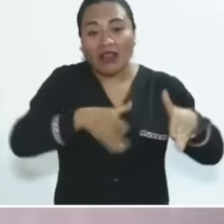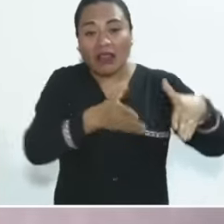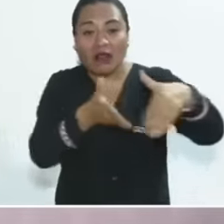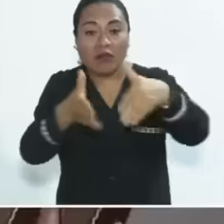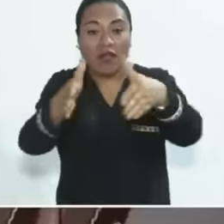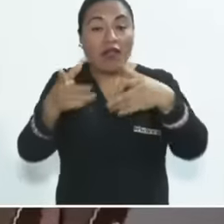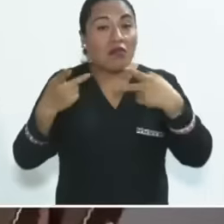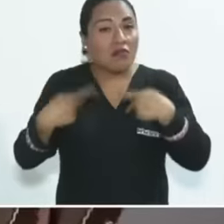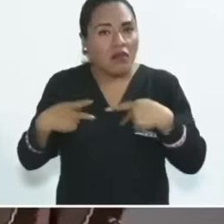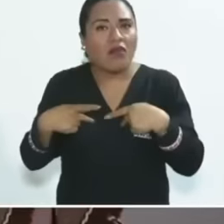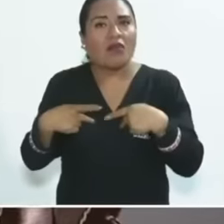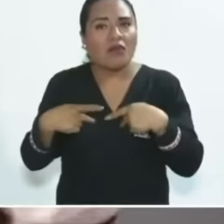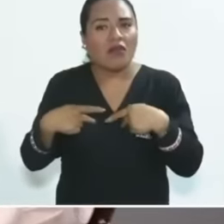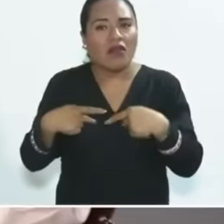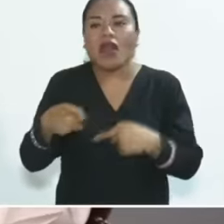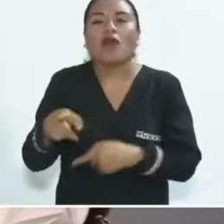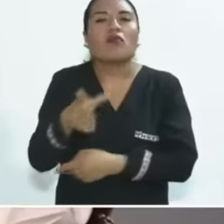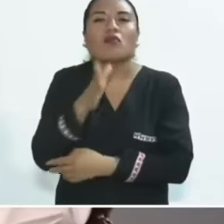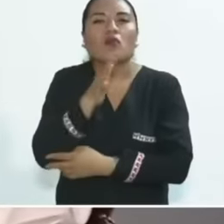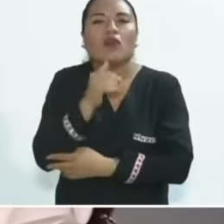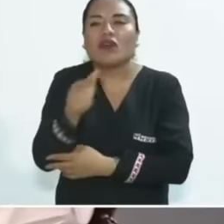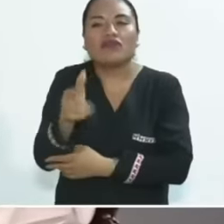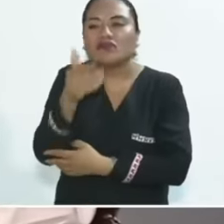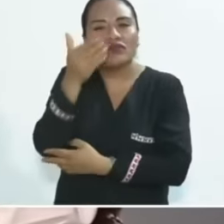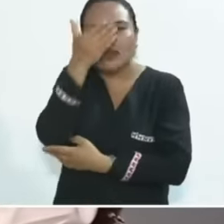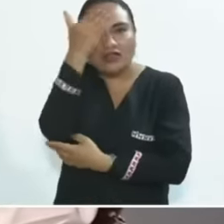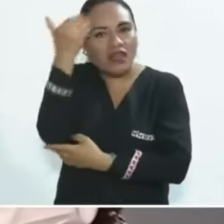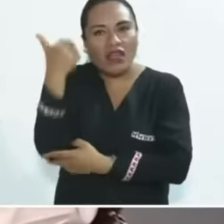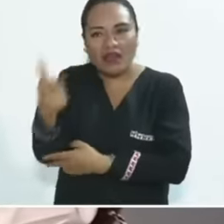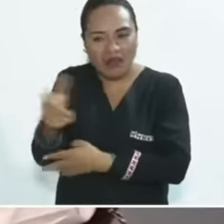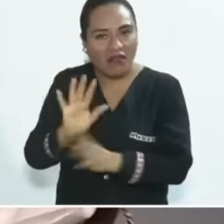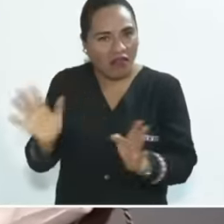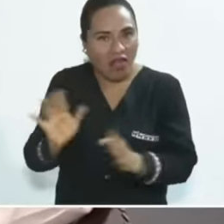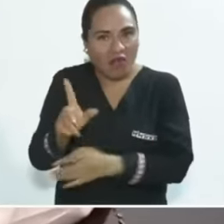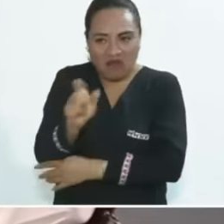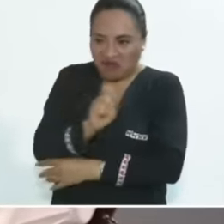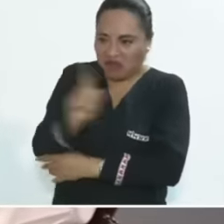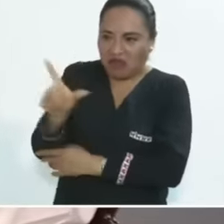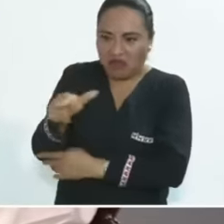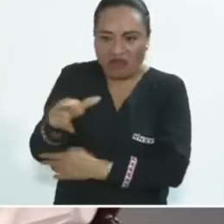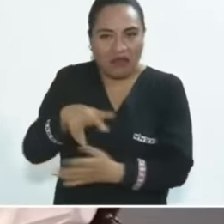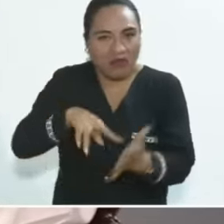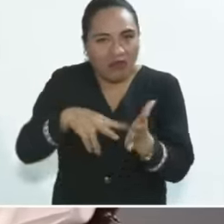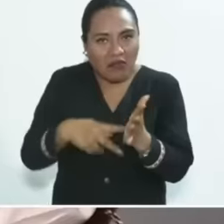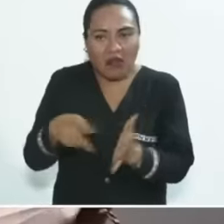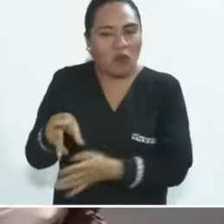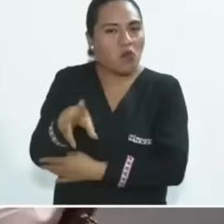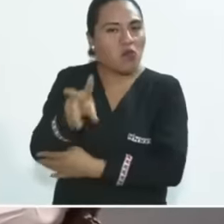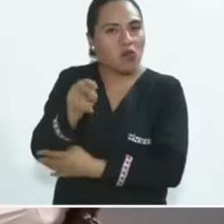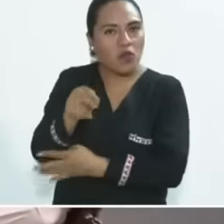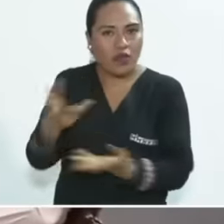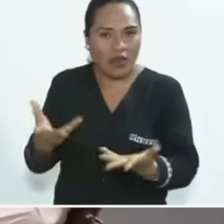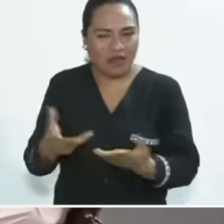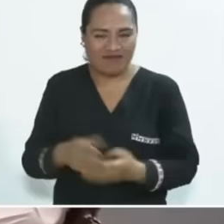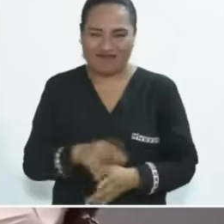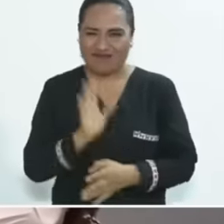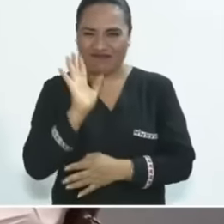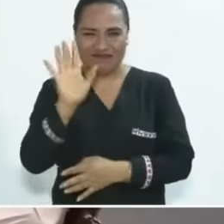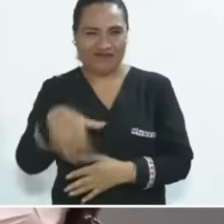porque no tenían capacidad técnica. Puro cuento. Nosotros